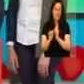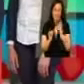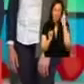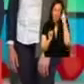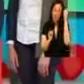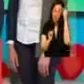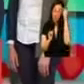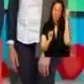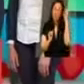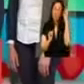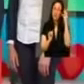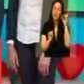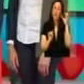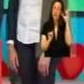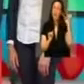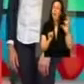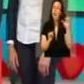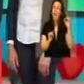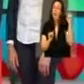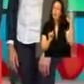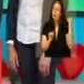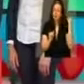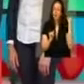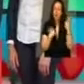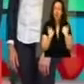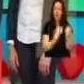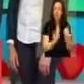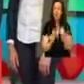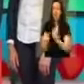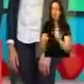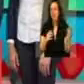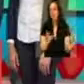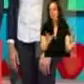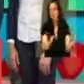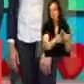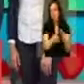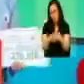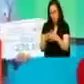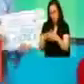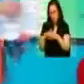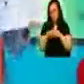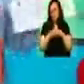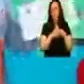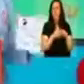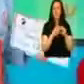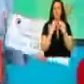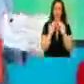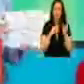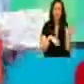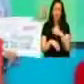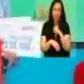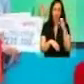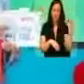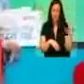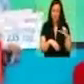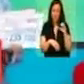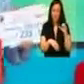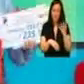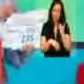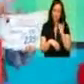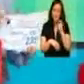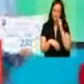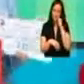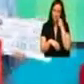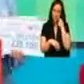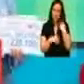CUTSA en este caso es justamente ese, la solidaridad colectiva. Muchísimas Totalmente. Gracias a ustedes. Muchas gracias a ustedes y a todo CUTSA. Porque es muy lindo esto que